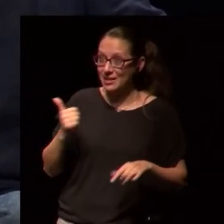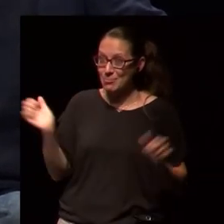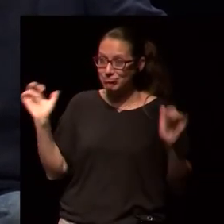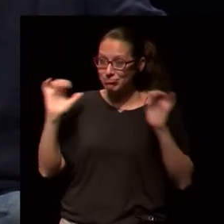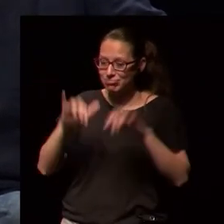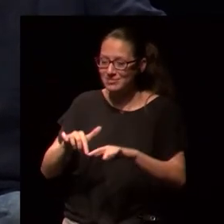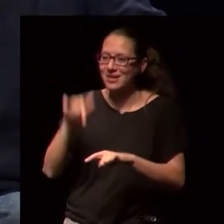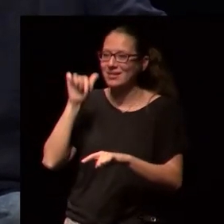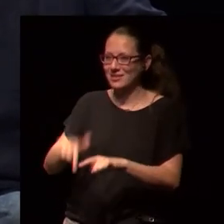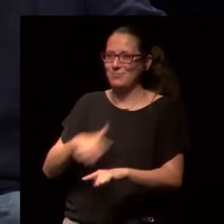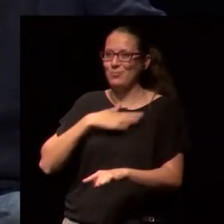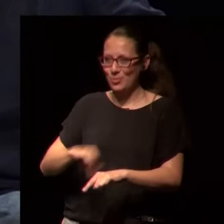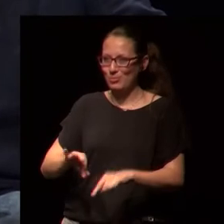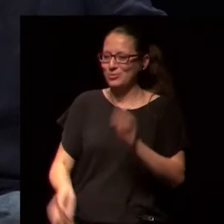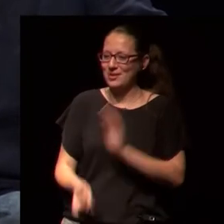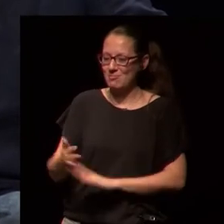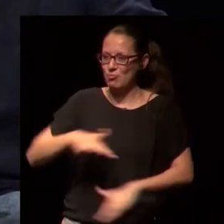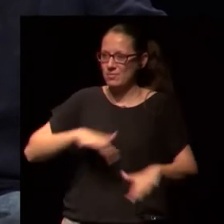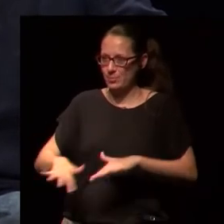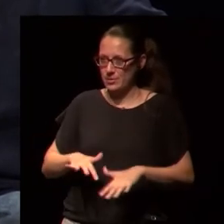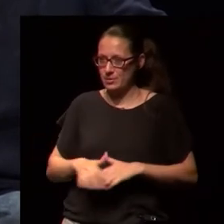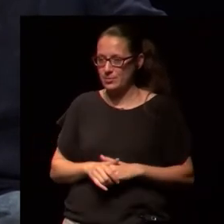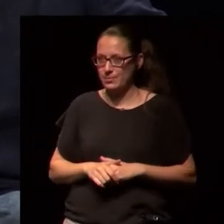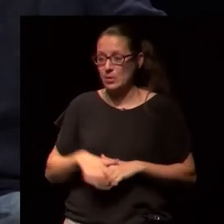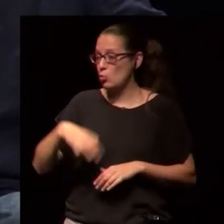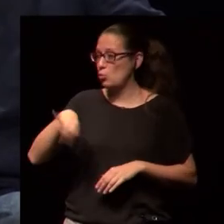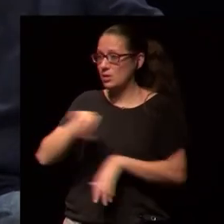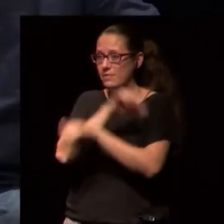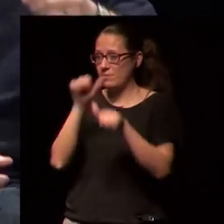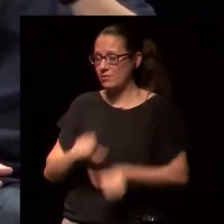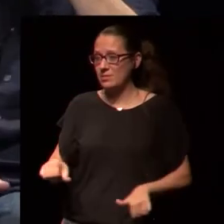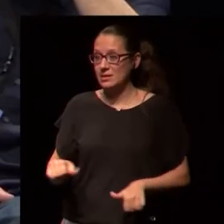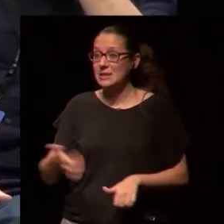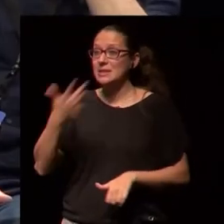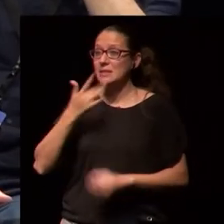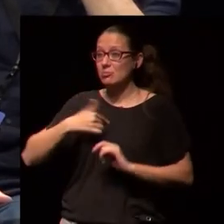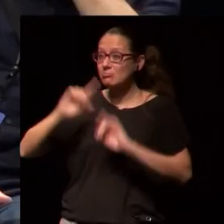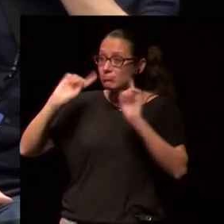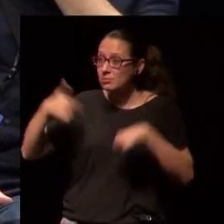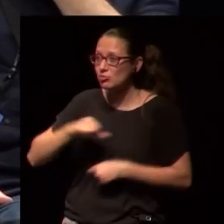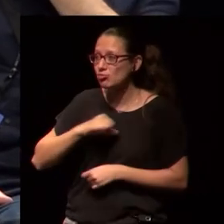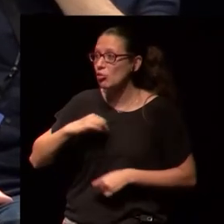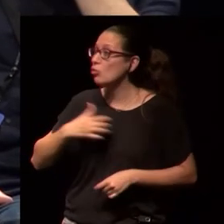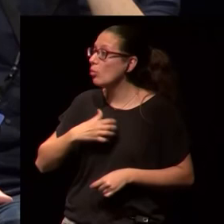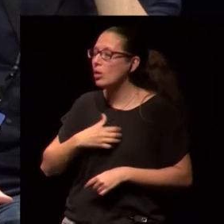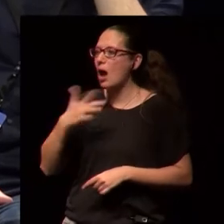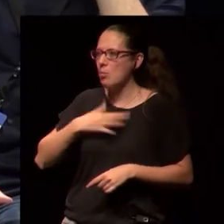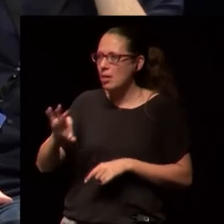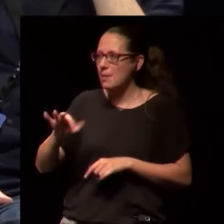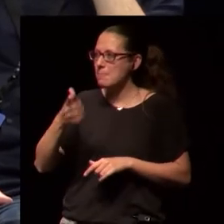podremos verdaderamente convertirnos en movimiento. Y lo que no podemos hacer solos, pues a lo mejor juntos